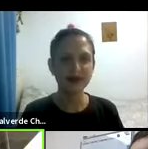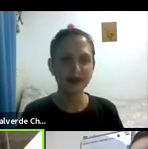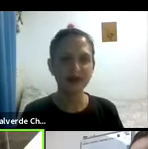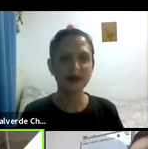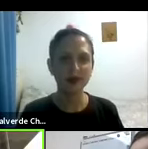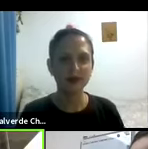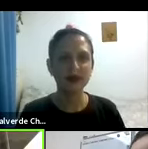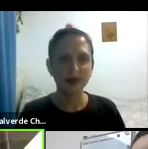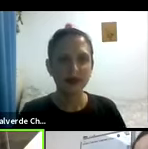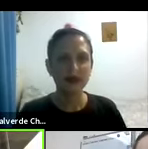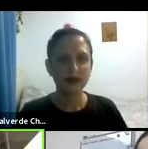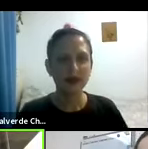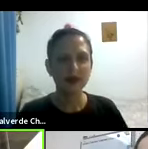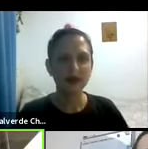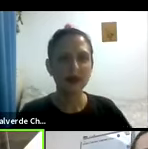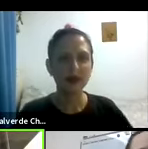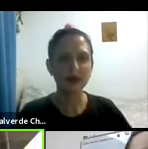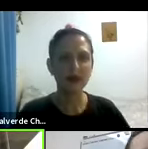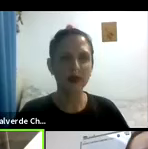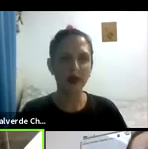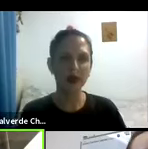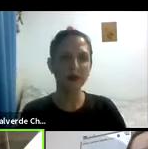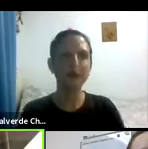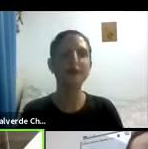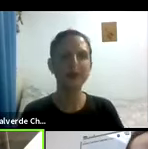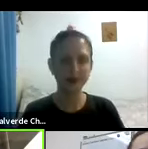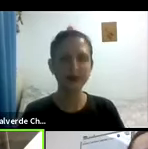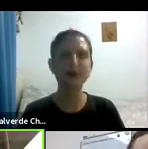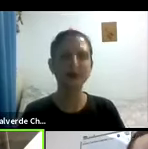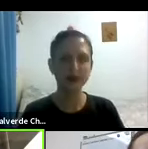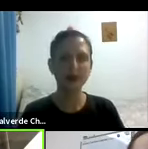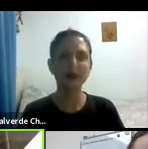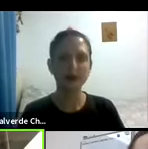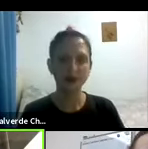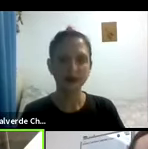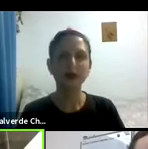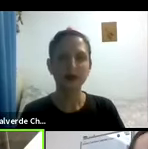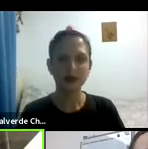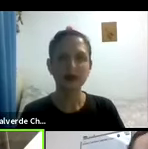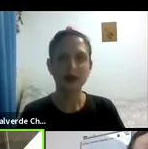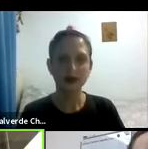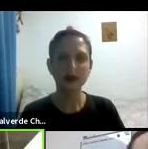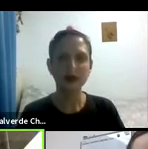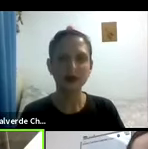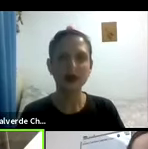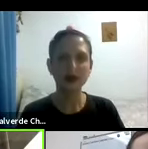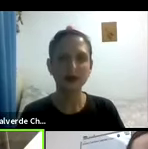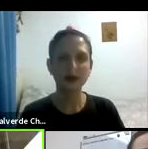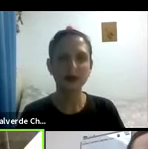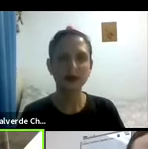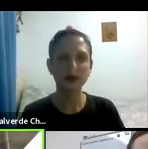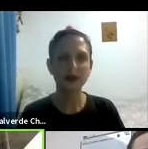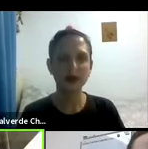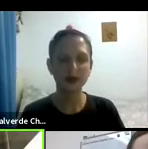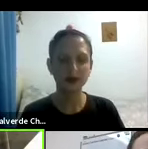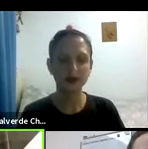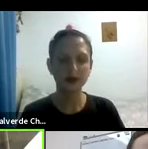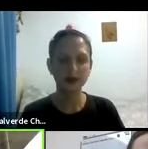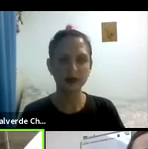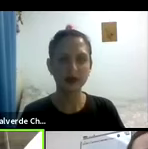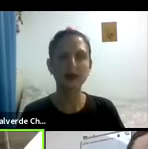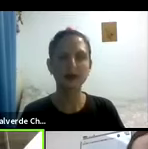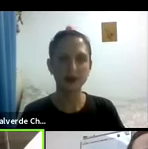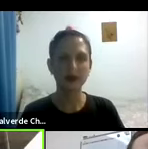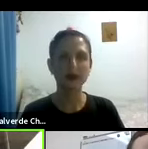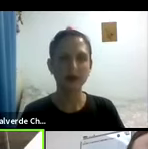en américa también de espejos por oro verdad y así saquearon y violaban a las